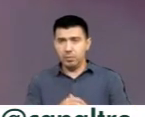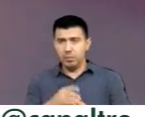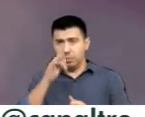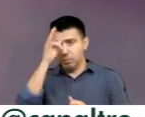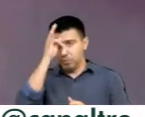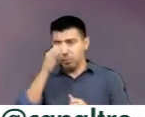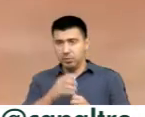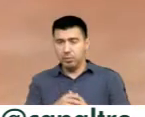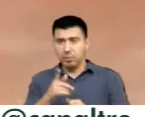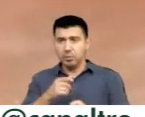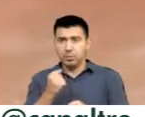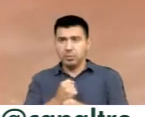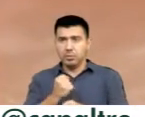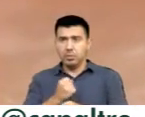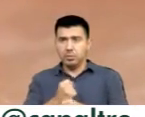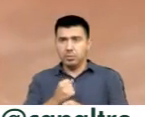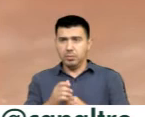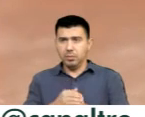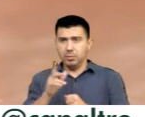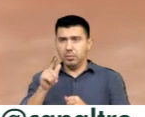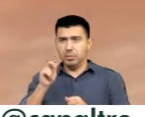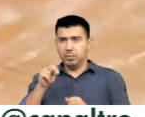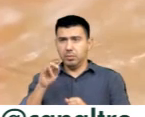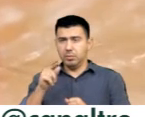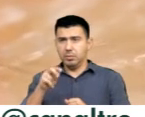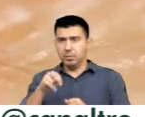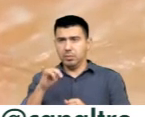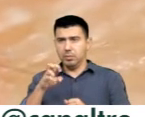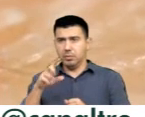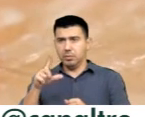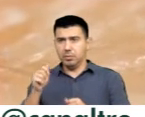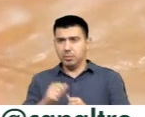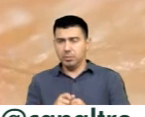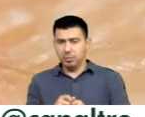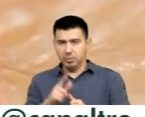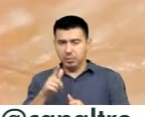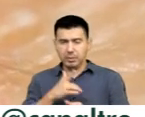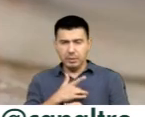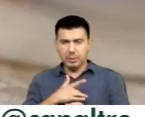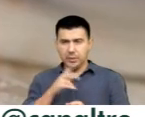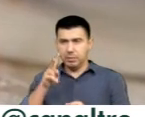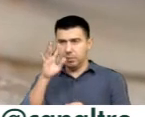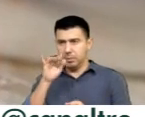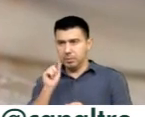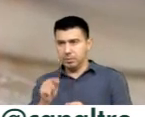centinela para las causas de pacientes con síntomas virales y así descartar la presencia del mallado